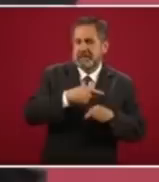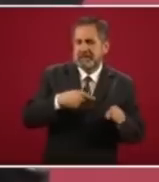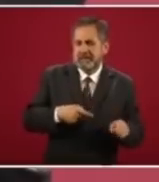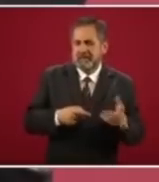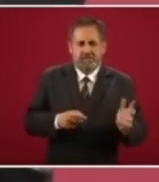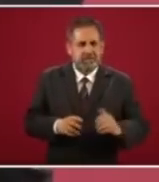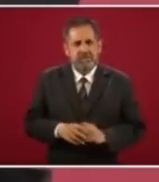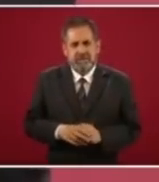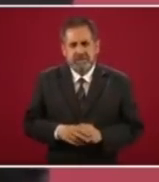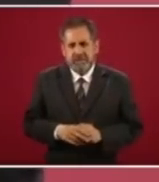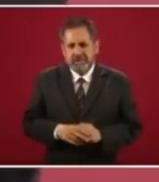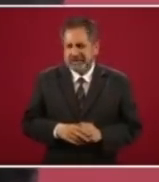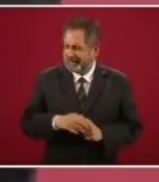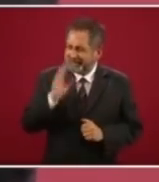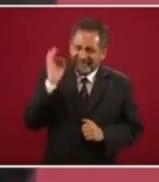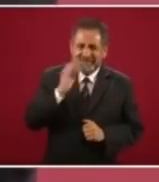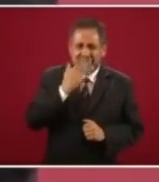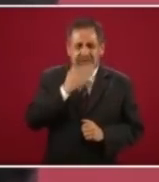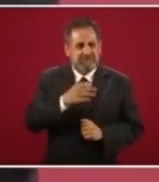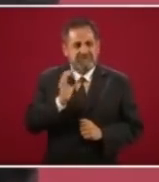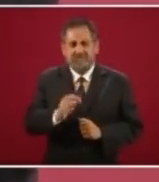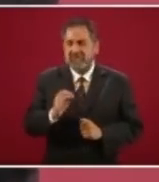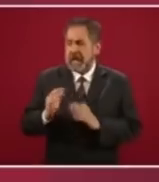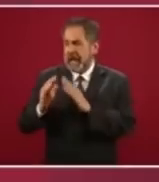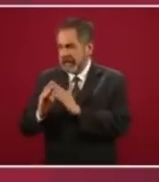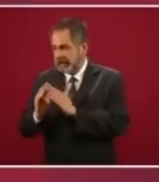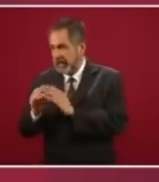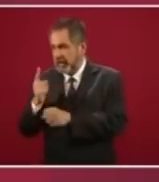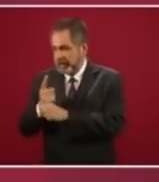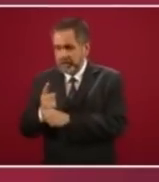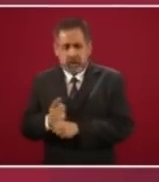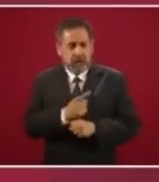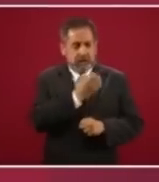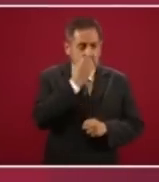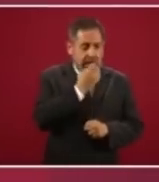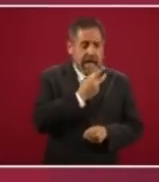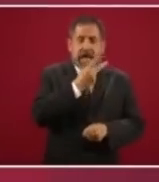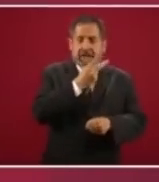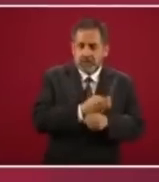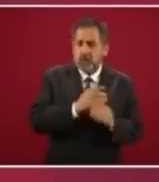Eso está probado. Si hay